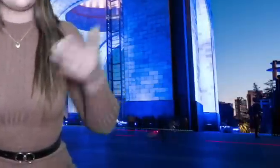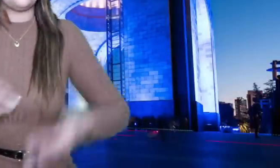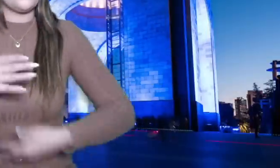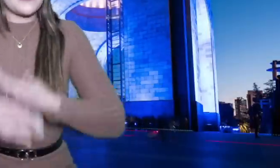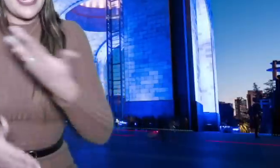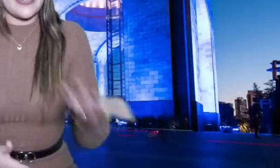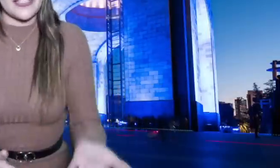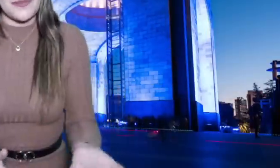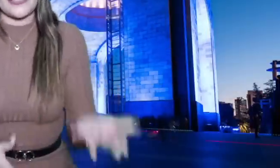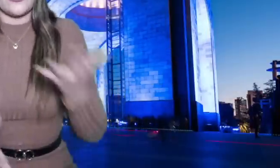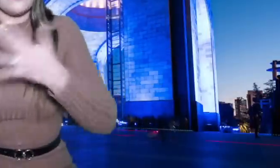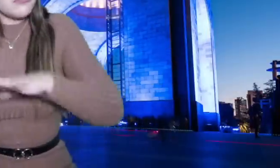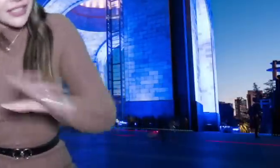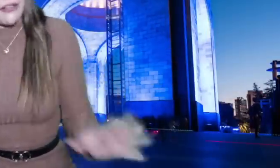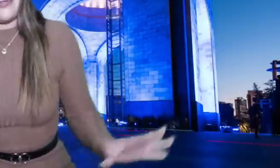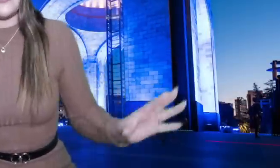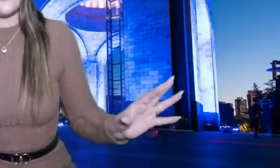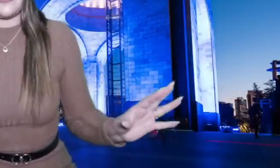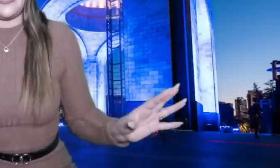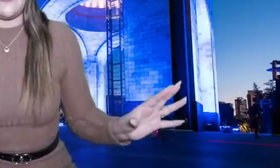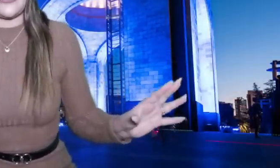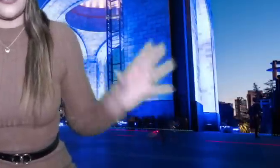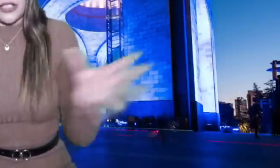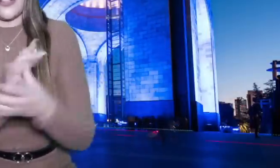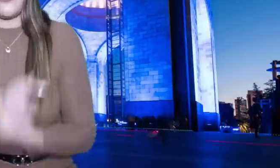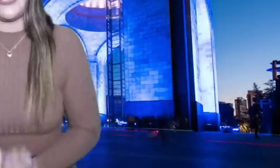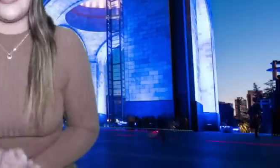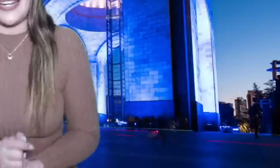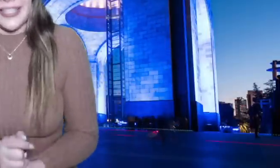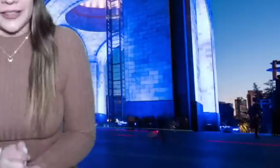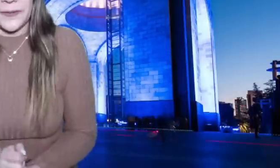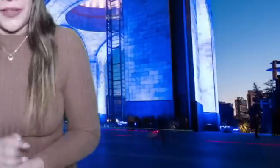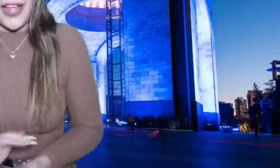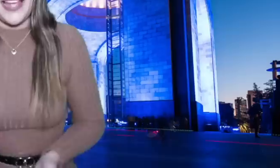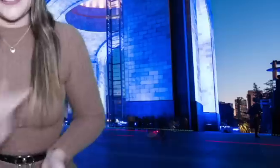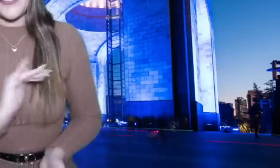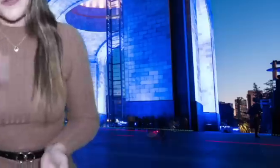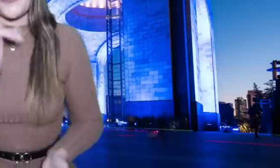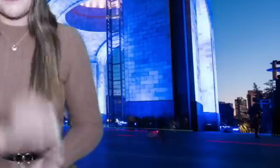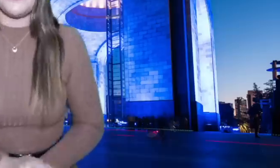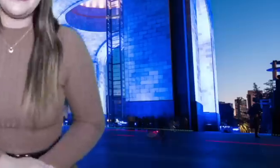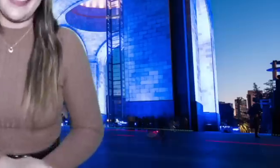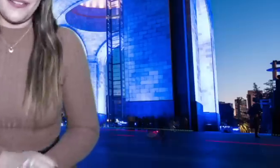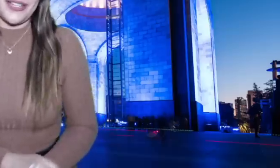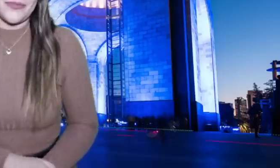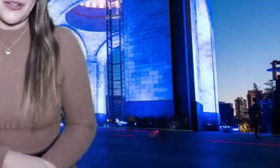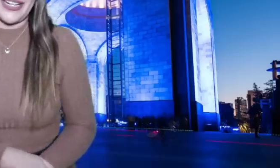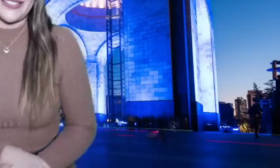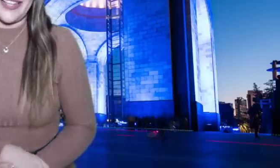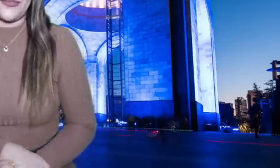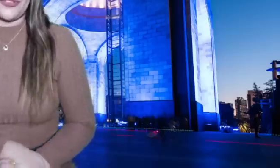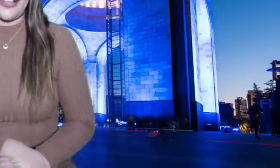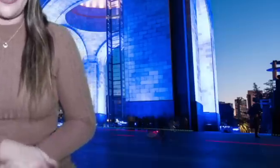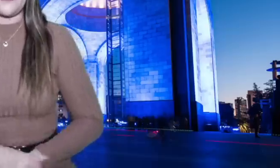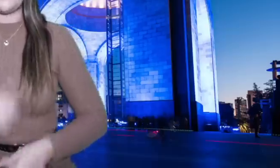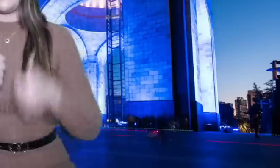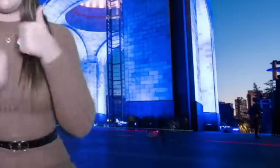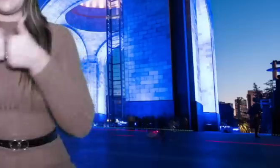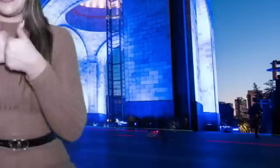comentarios. ¿Qué opinan al respecto? ¿Cuál es su manera de ver las cosas? Los voy a estar leyendo. Esto es todo por el video del día de hoy. Espero que les haya